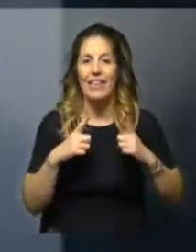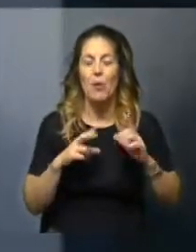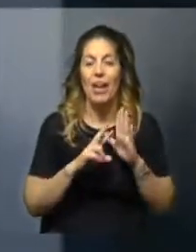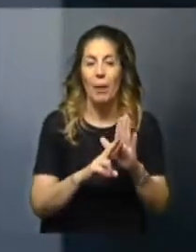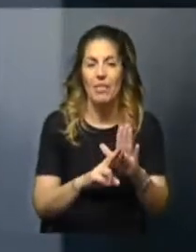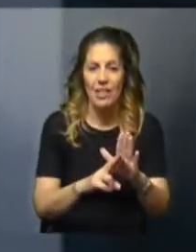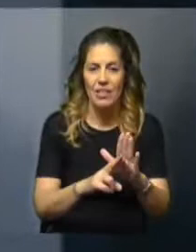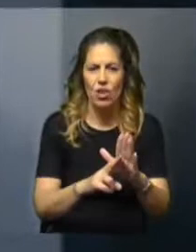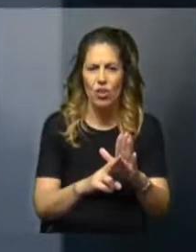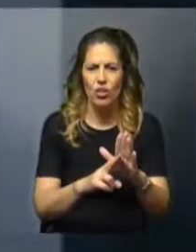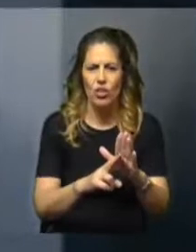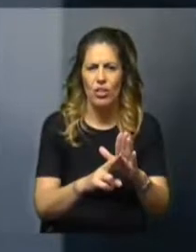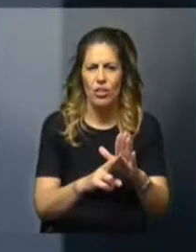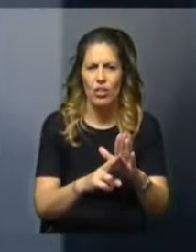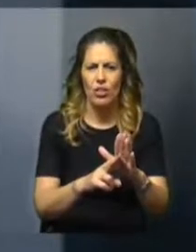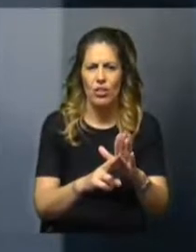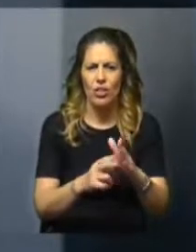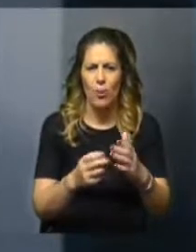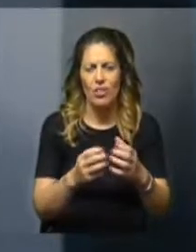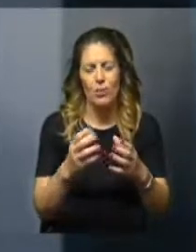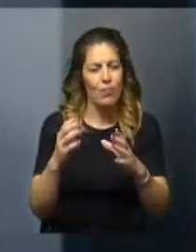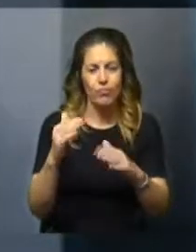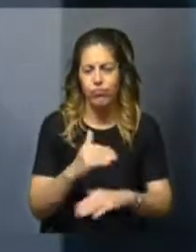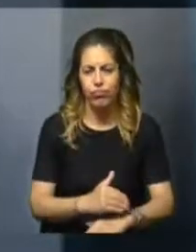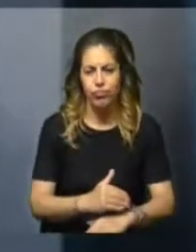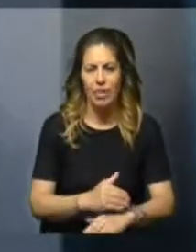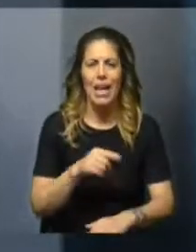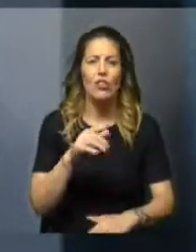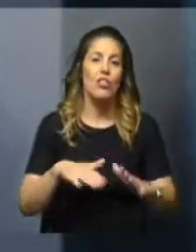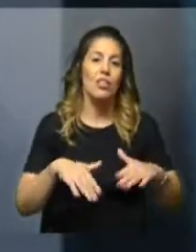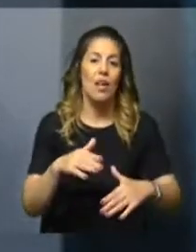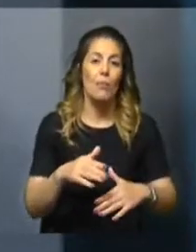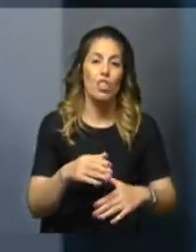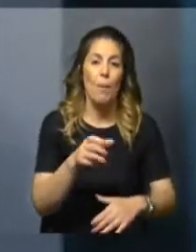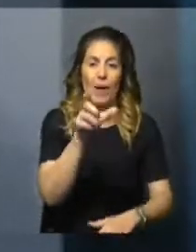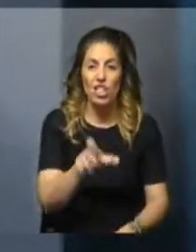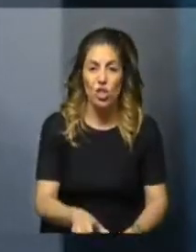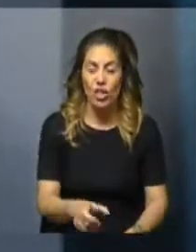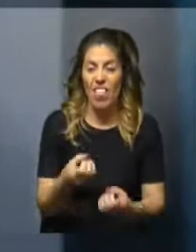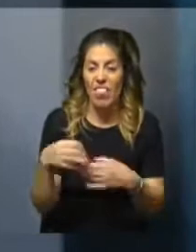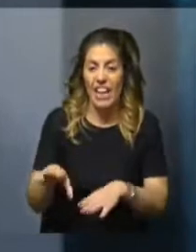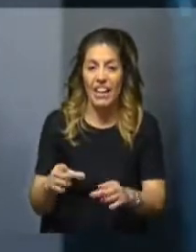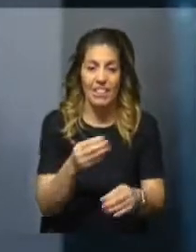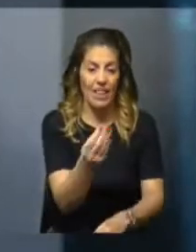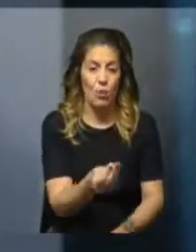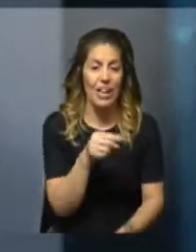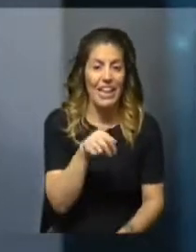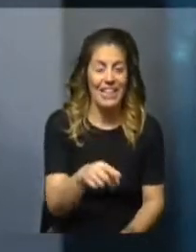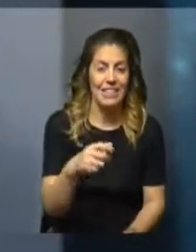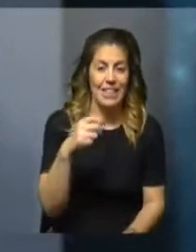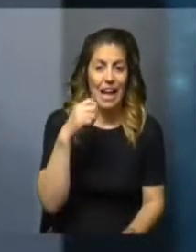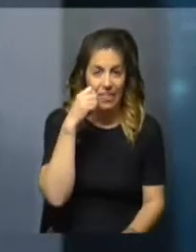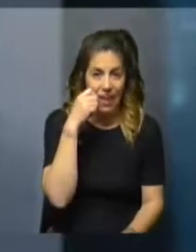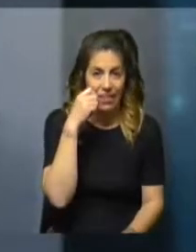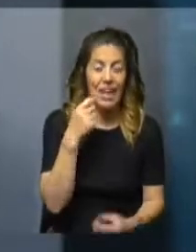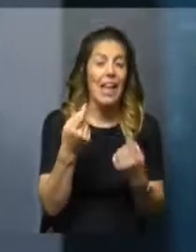que se va como que que se va como frustrando entonces Muchas muchas personas dejan de dibujar en esa edad y creo que la diferencia